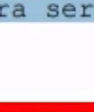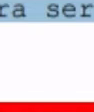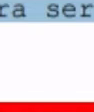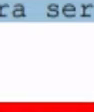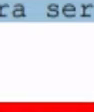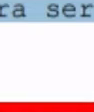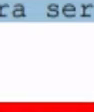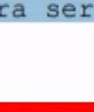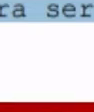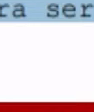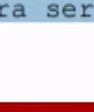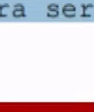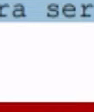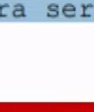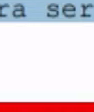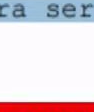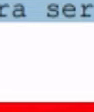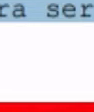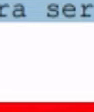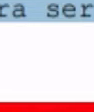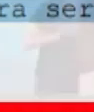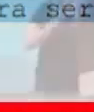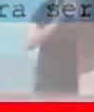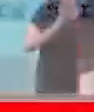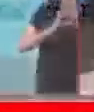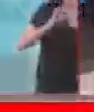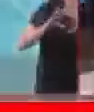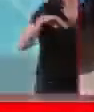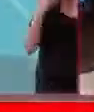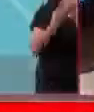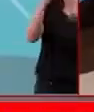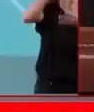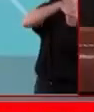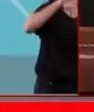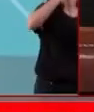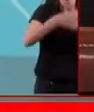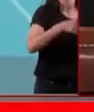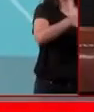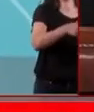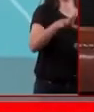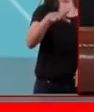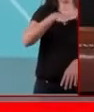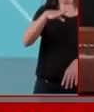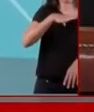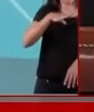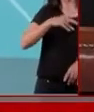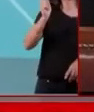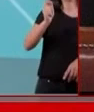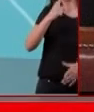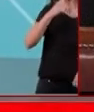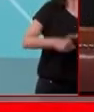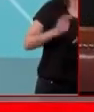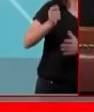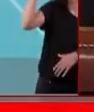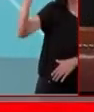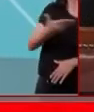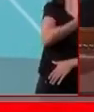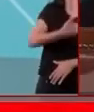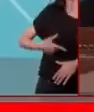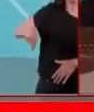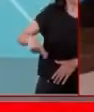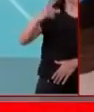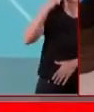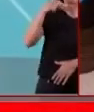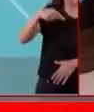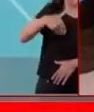kirchnerismo, ¿cuál es ya a esta hora? ¿Se declaran competentes a 5 días de las elecciones? Esto ya tiene alguna animosidad, claro, dicen en